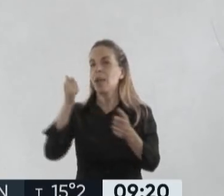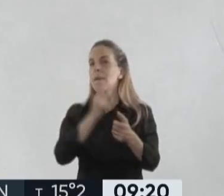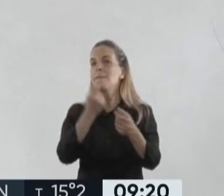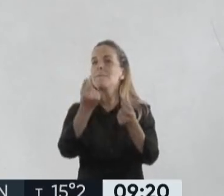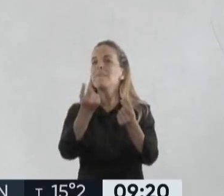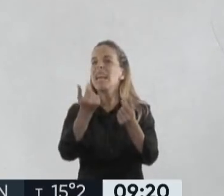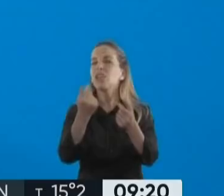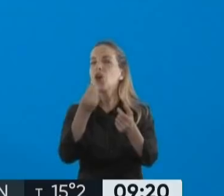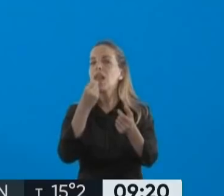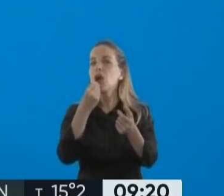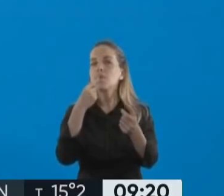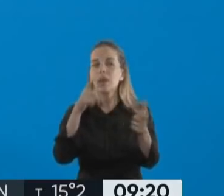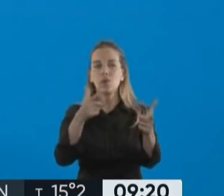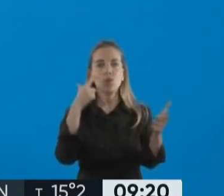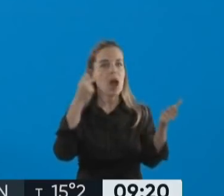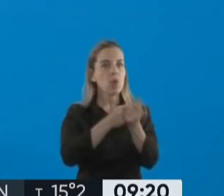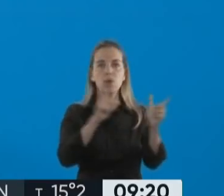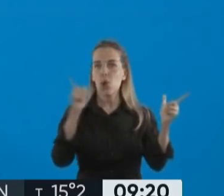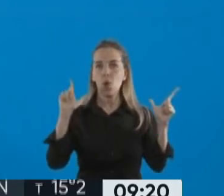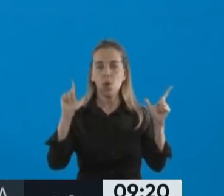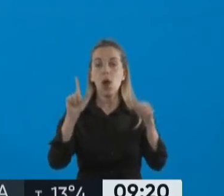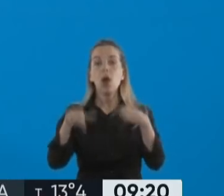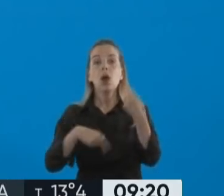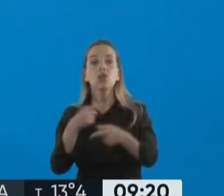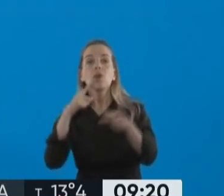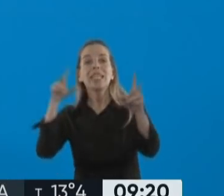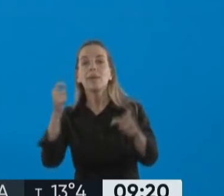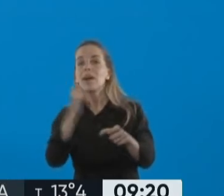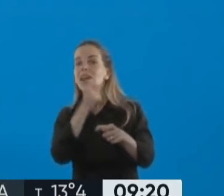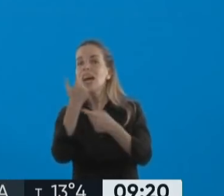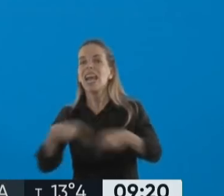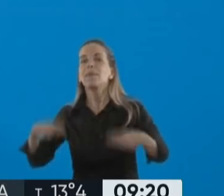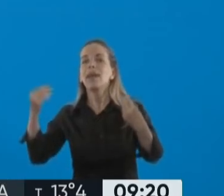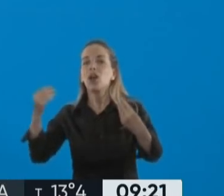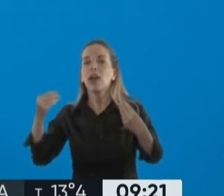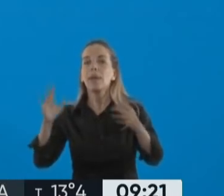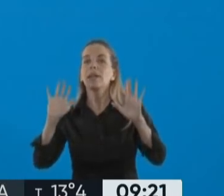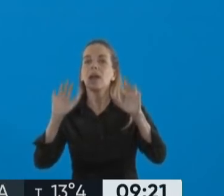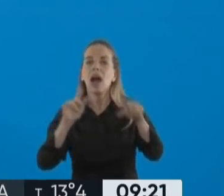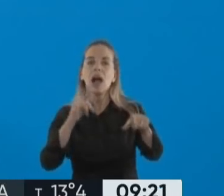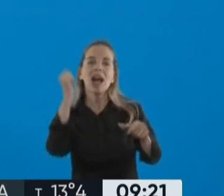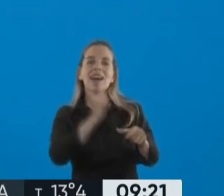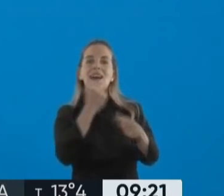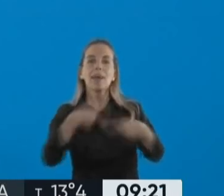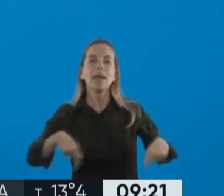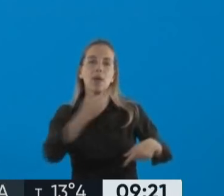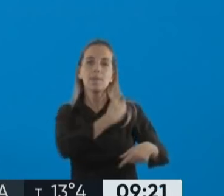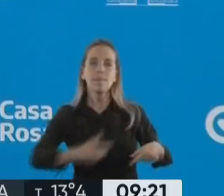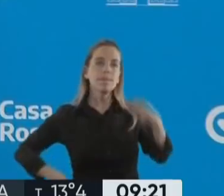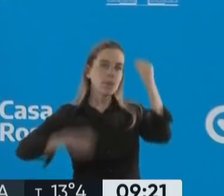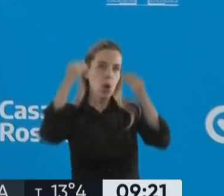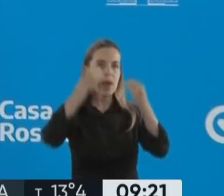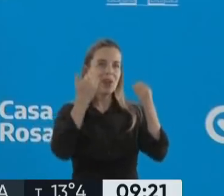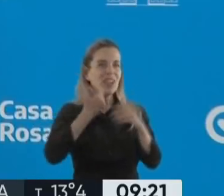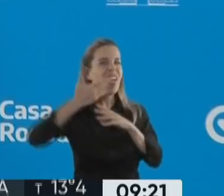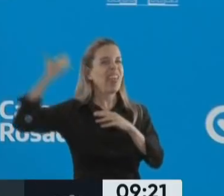acuerdo. Si piensan implementar un congelamiento también. El tema de los medicamentos es una preocupación de este gobierno desde antes